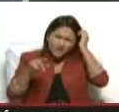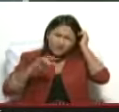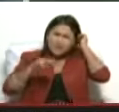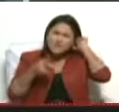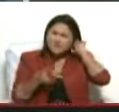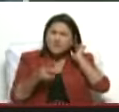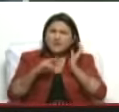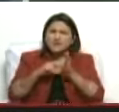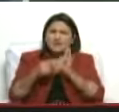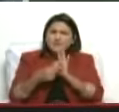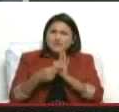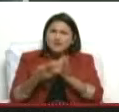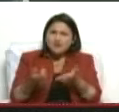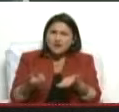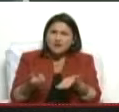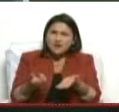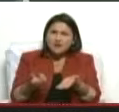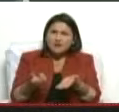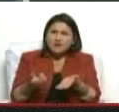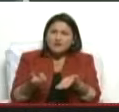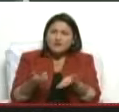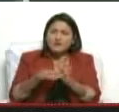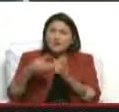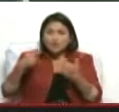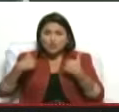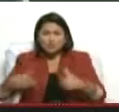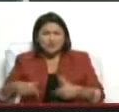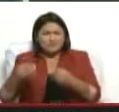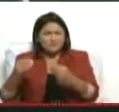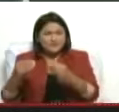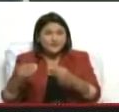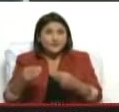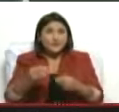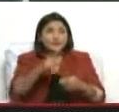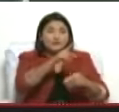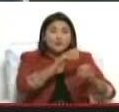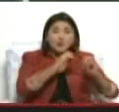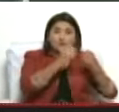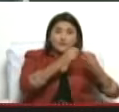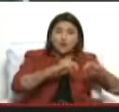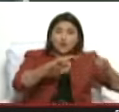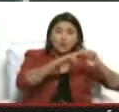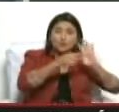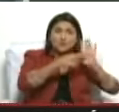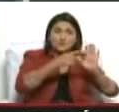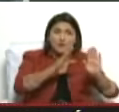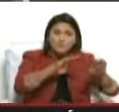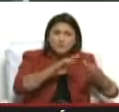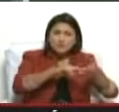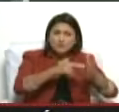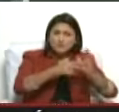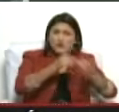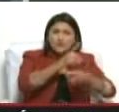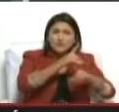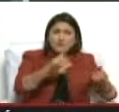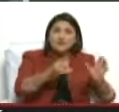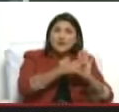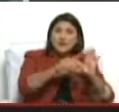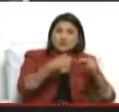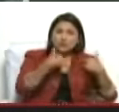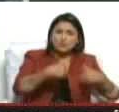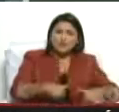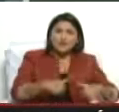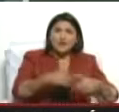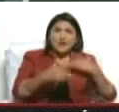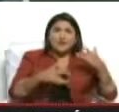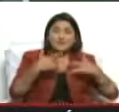Humanos si lo si la ONU lo establece como en su declaración de defensor de Derechos Humanos las actividades todas tienen que tener un